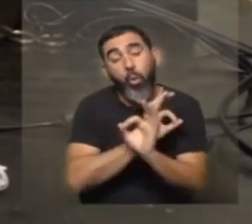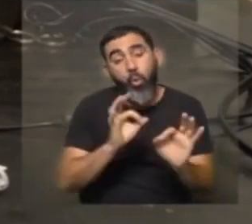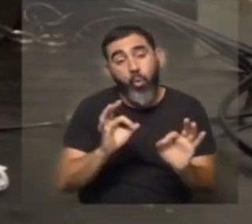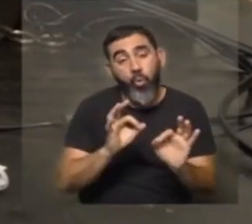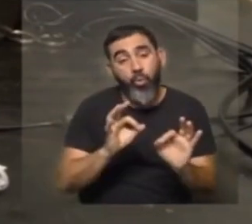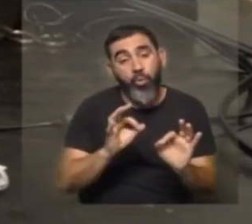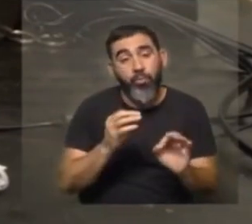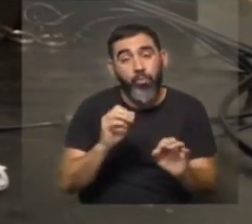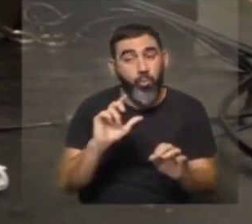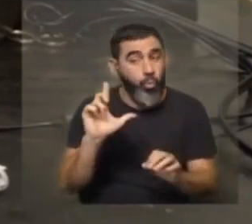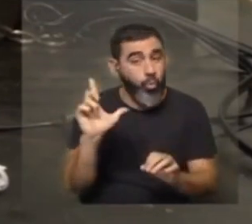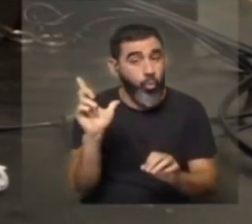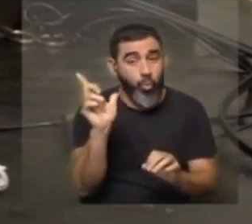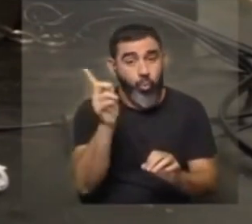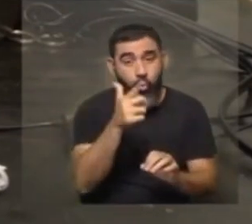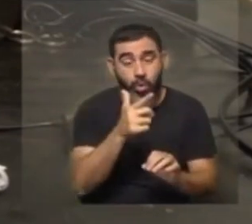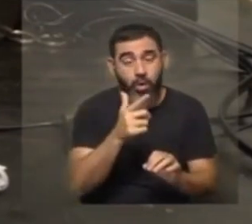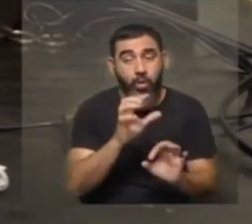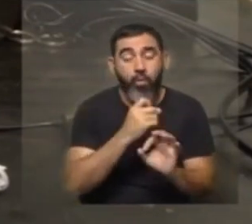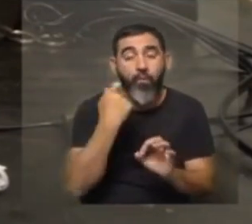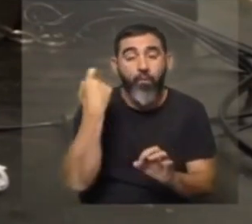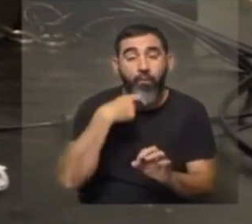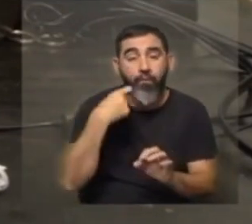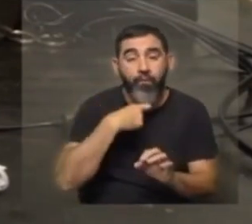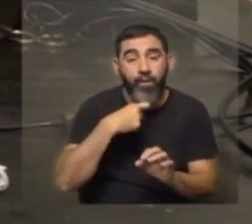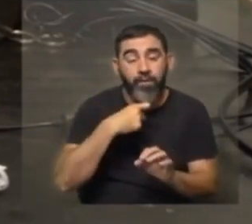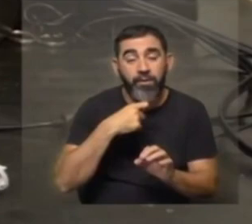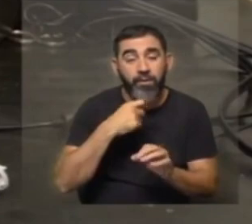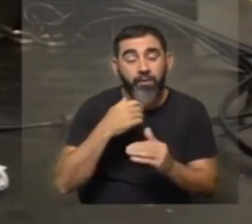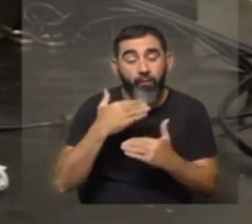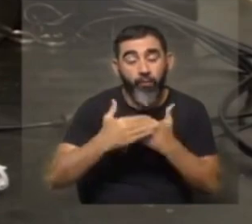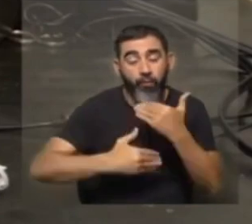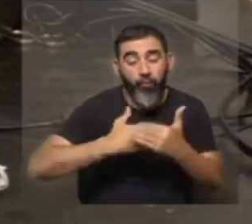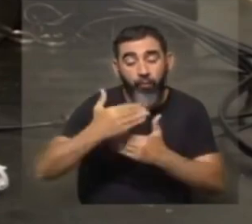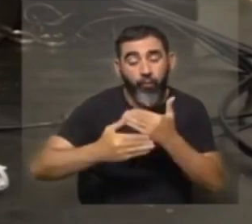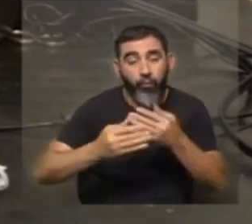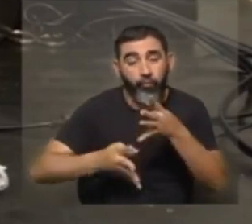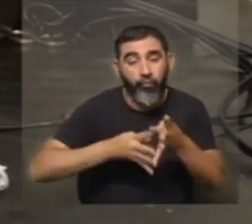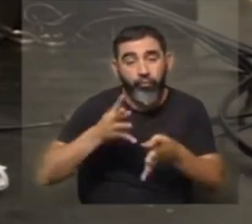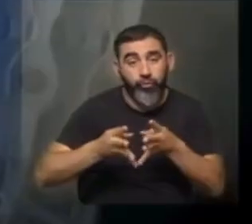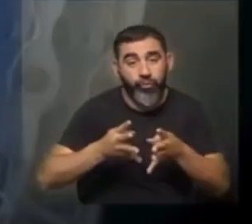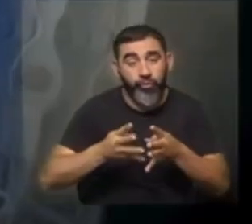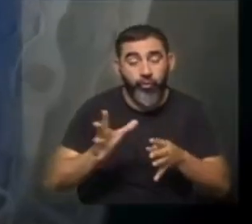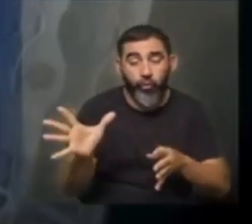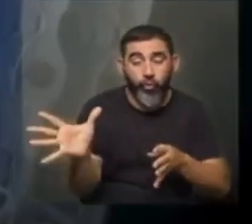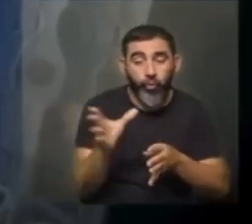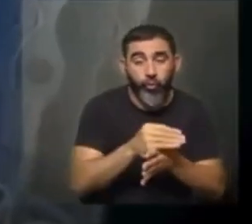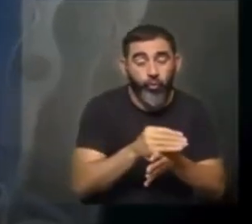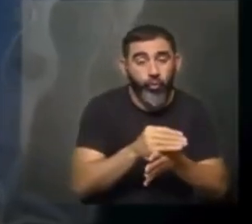una ausencia o una falta de funcionalidad de todos los